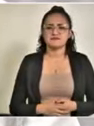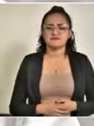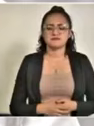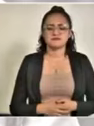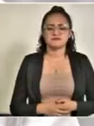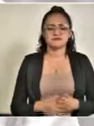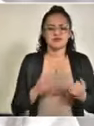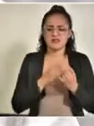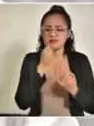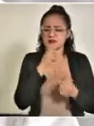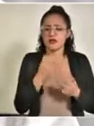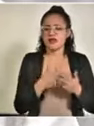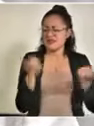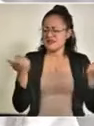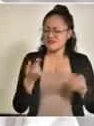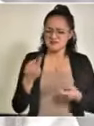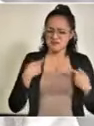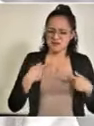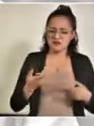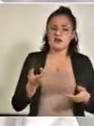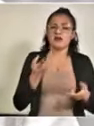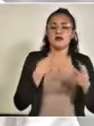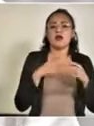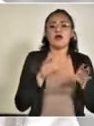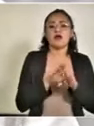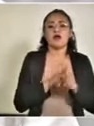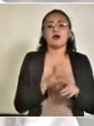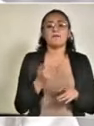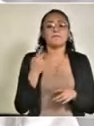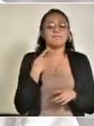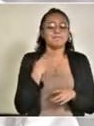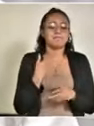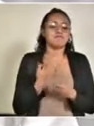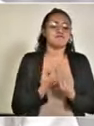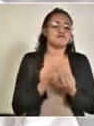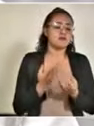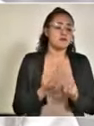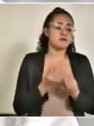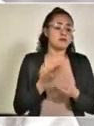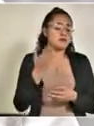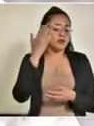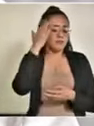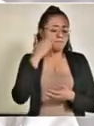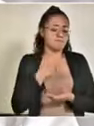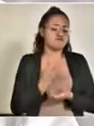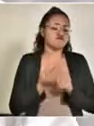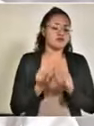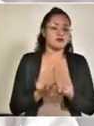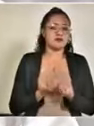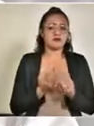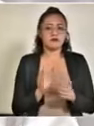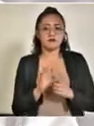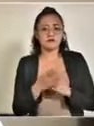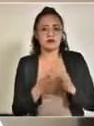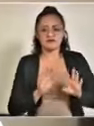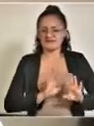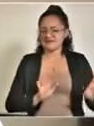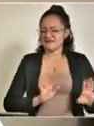Ni nadie me viene a plantear cosas para compensar políticamente a un líder, a una